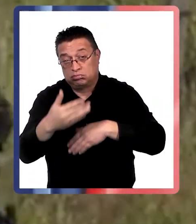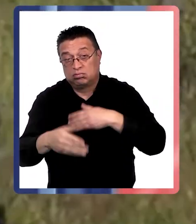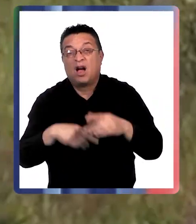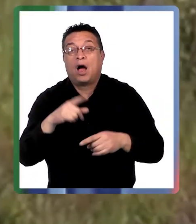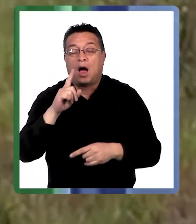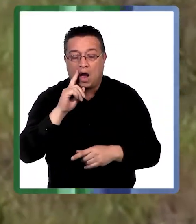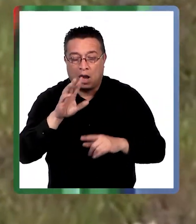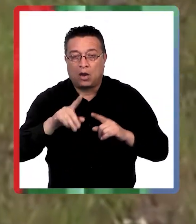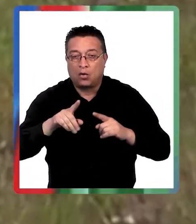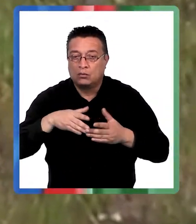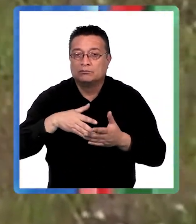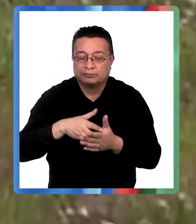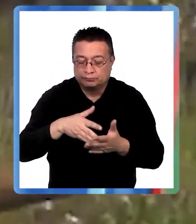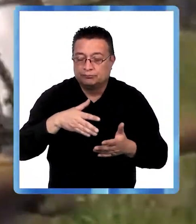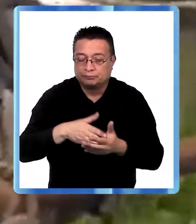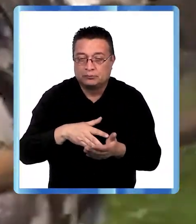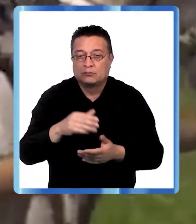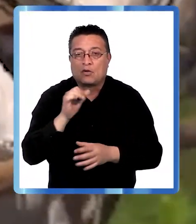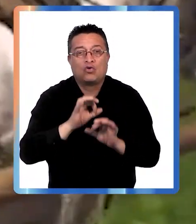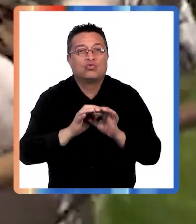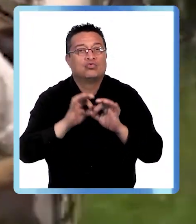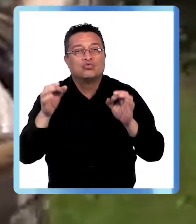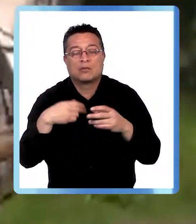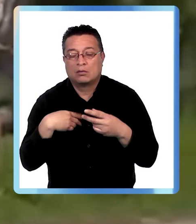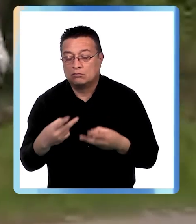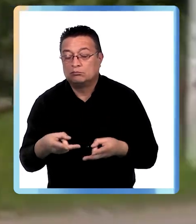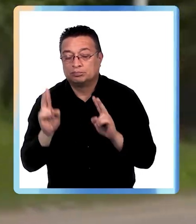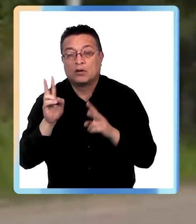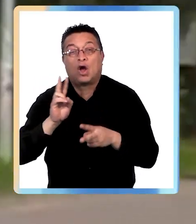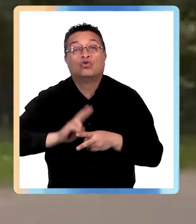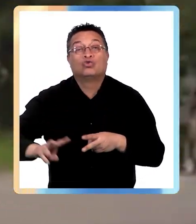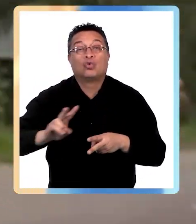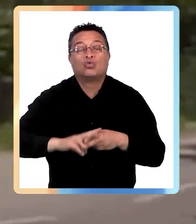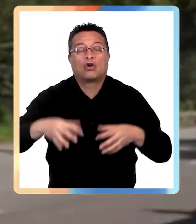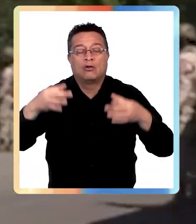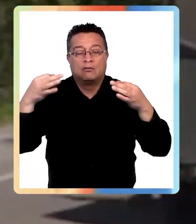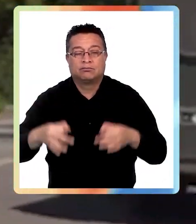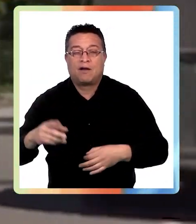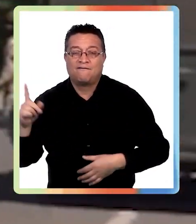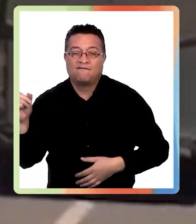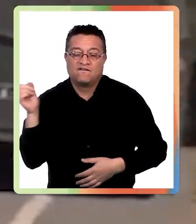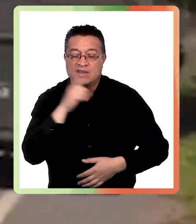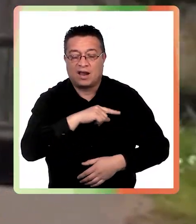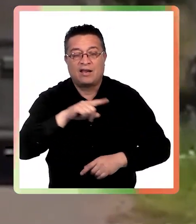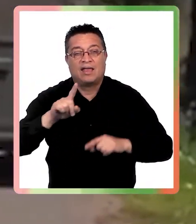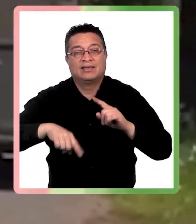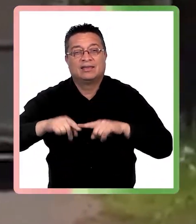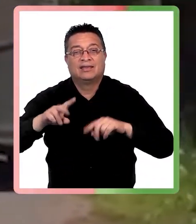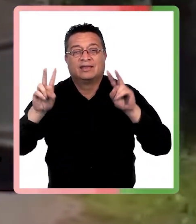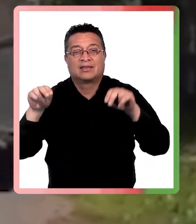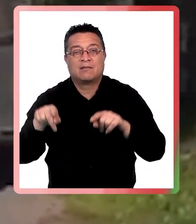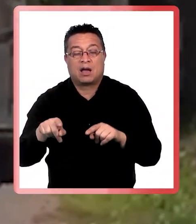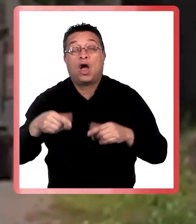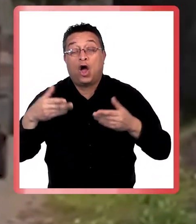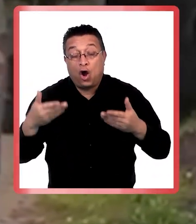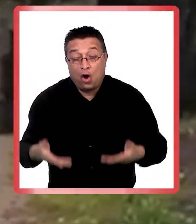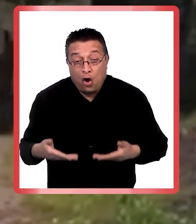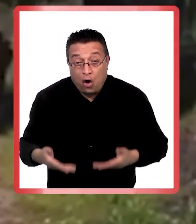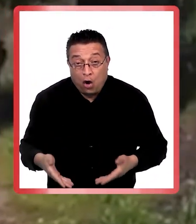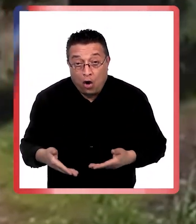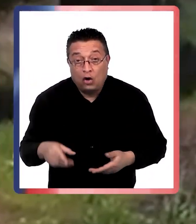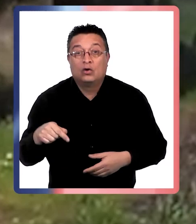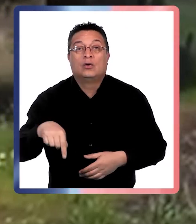sus limitaciones y que no iba nunca a permitir una solución, por decirlo así, definitiva al tema de tierra. Entonces, hoy día